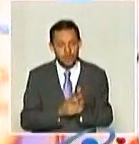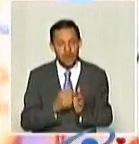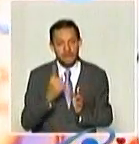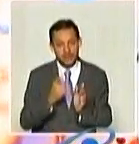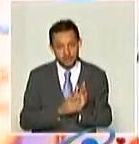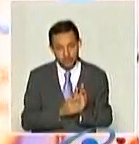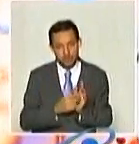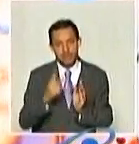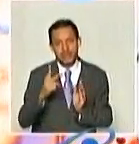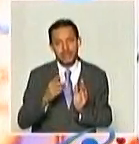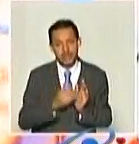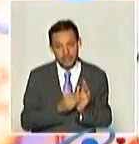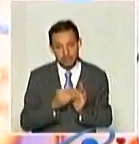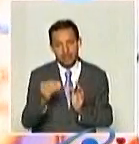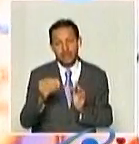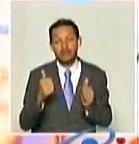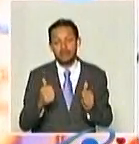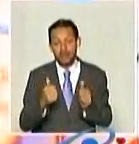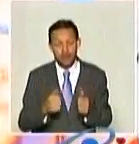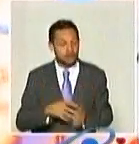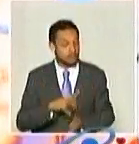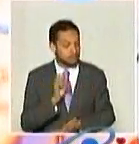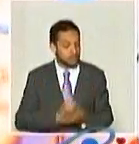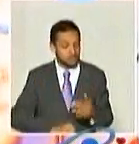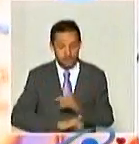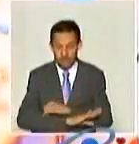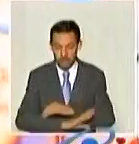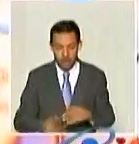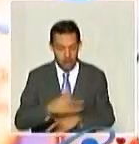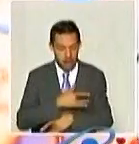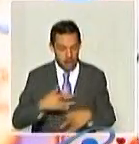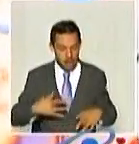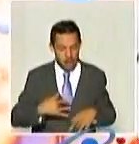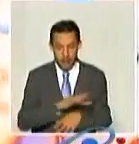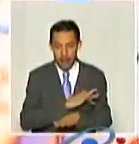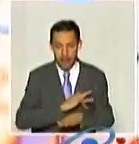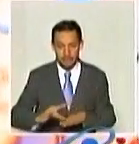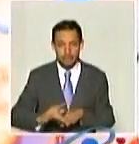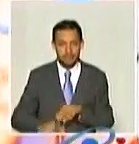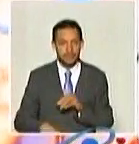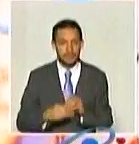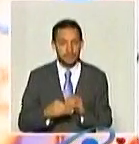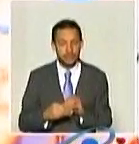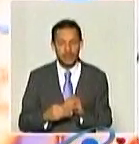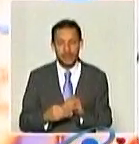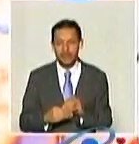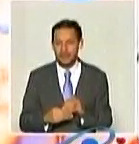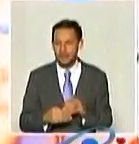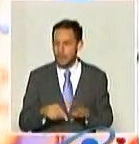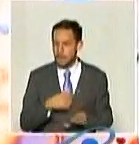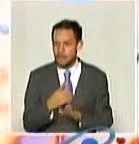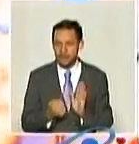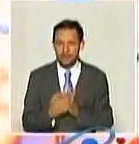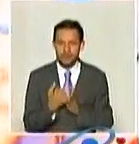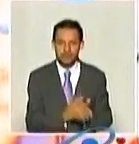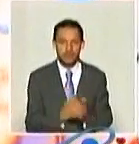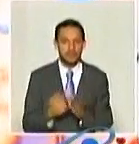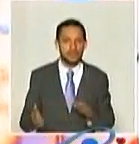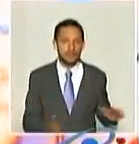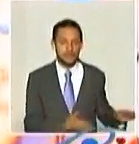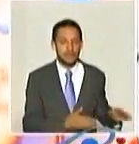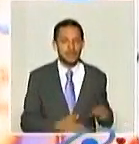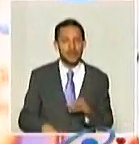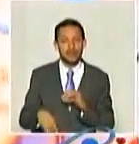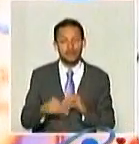la bacteria ya se elimina, se logra controlar la bacteria, cesa la fetidez, cesa la secreción. Y